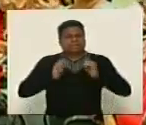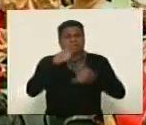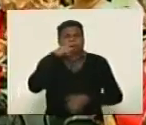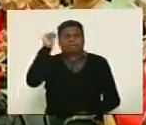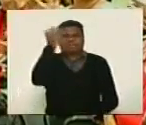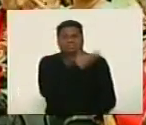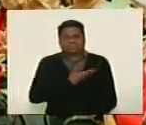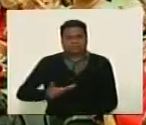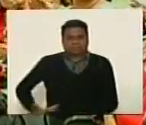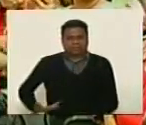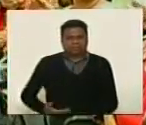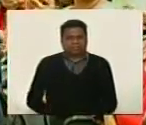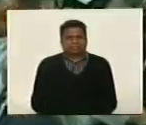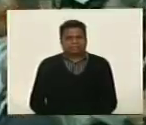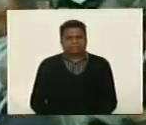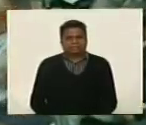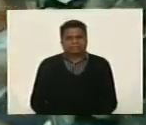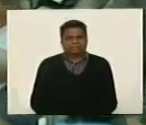Nicolás Maduro.